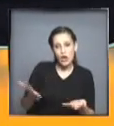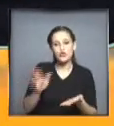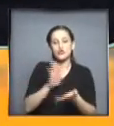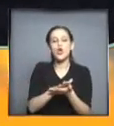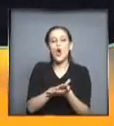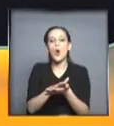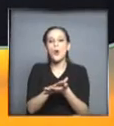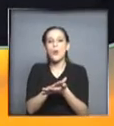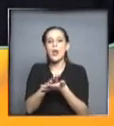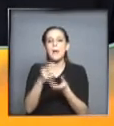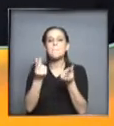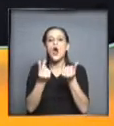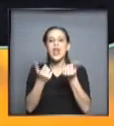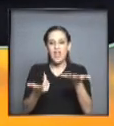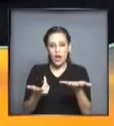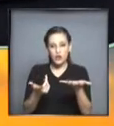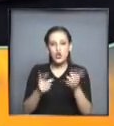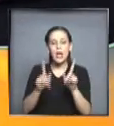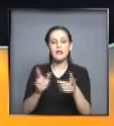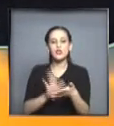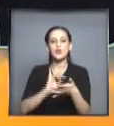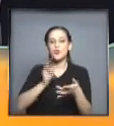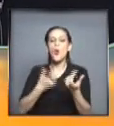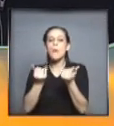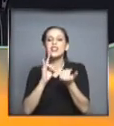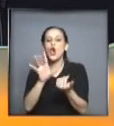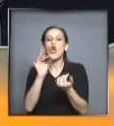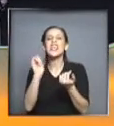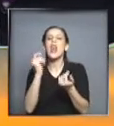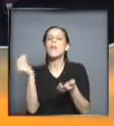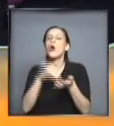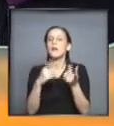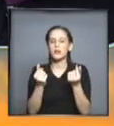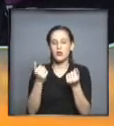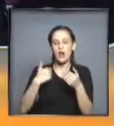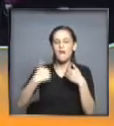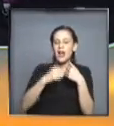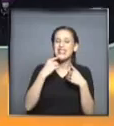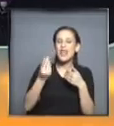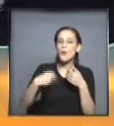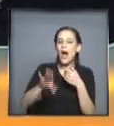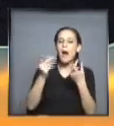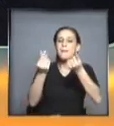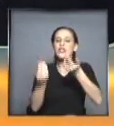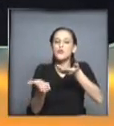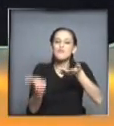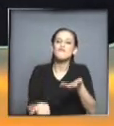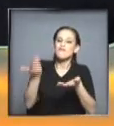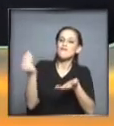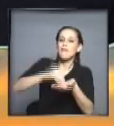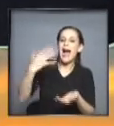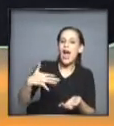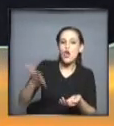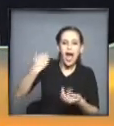monetaria. Los generadores de precio. En esas cosas también está contemplada la inflación. ¿De repente ahora dijeron vamos a formar precios más altos y antes no los formaban? No, a